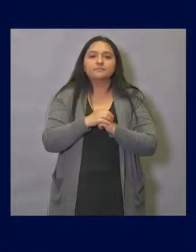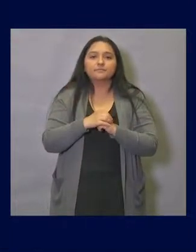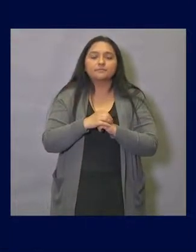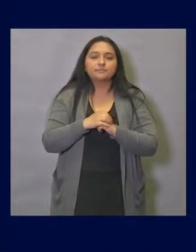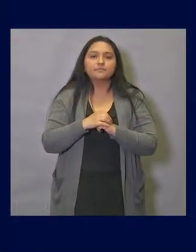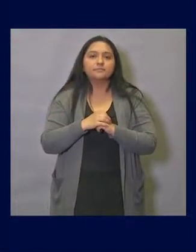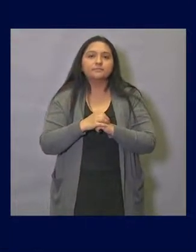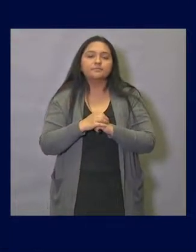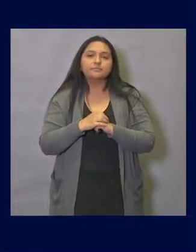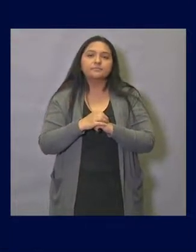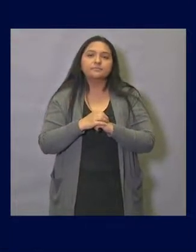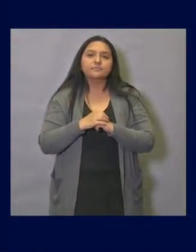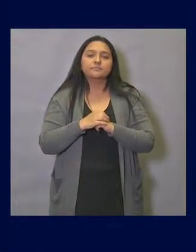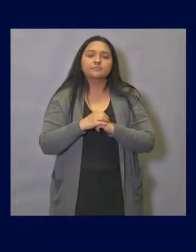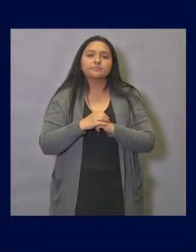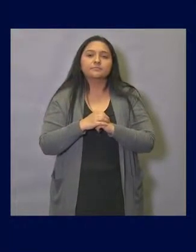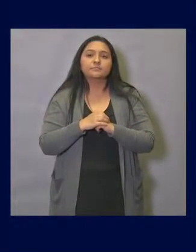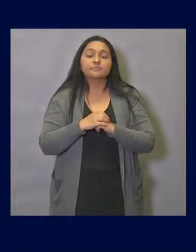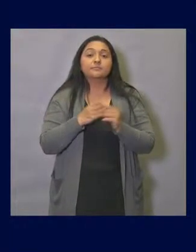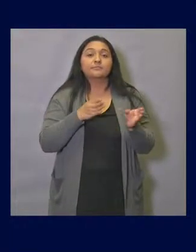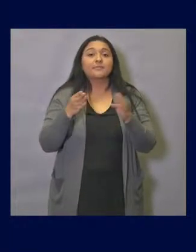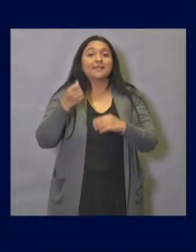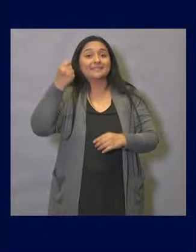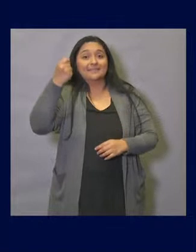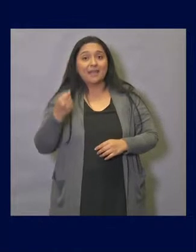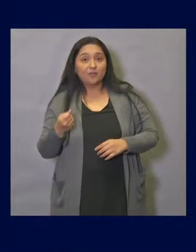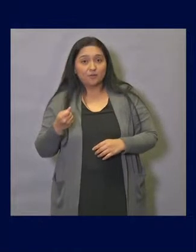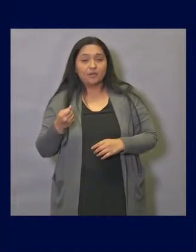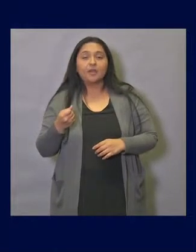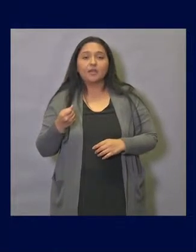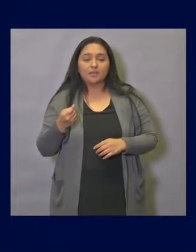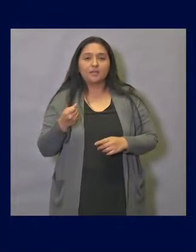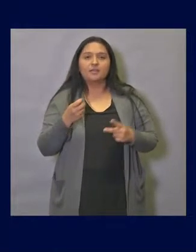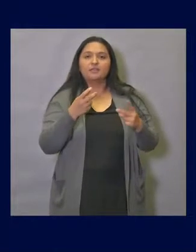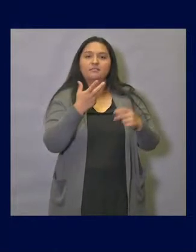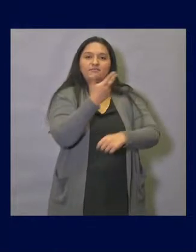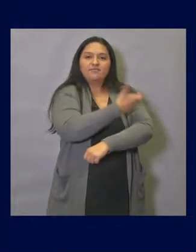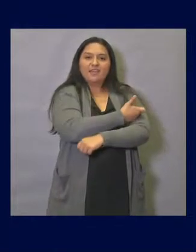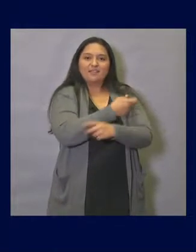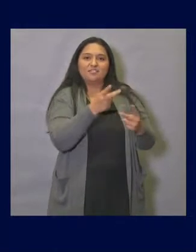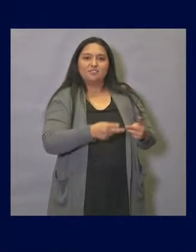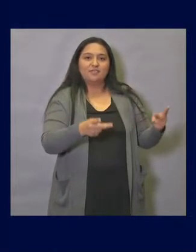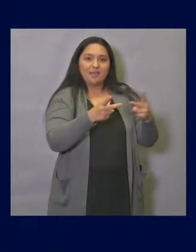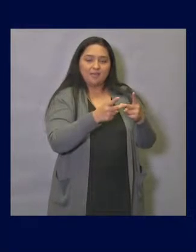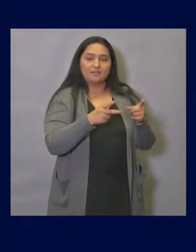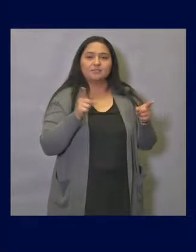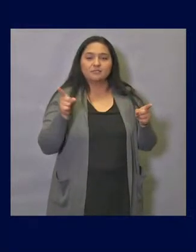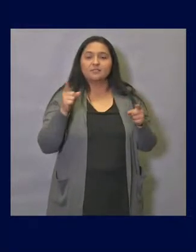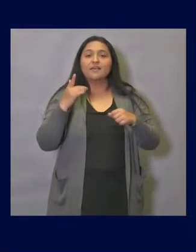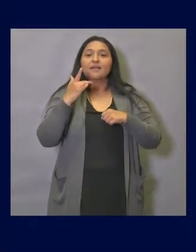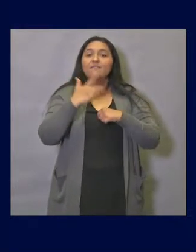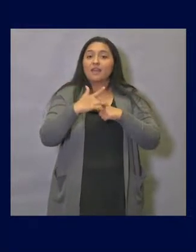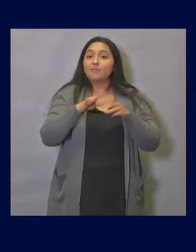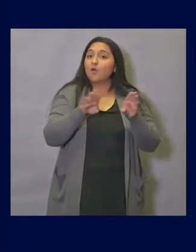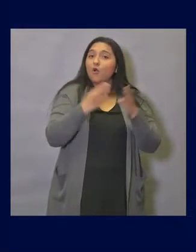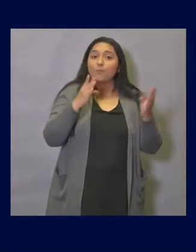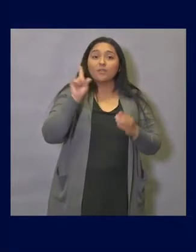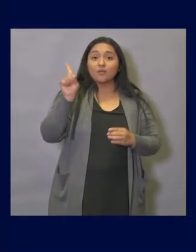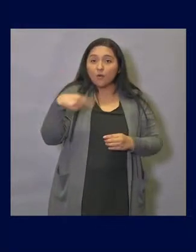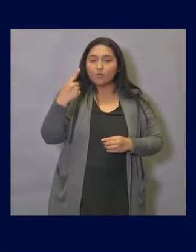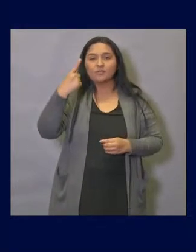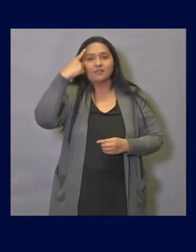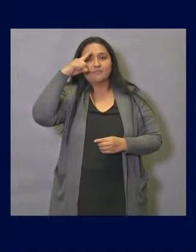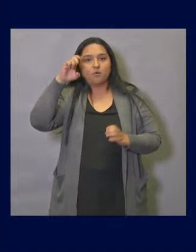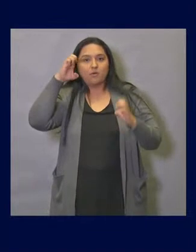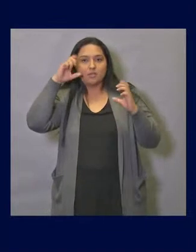electos. El sábado, las citas de los centros de vacunación estarán disponibles para las personas que trabajan en el sector de